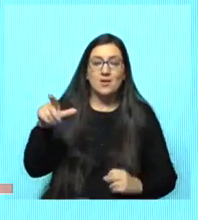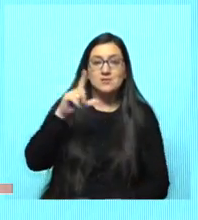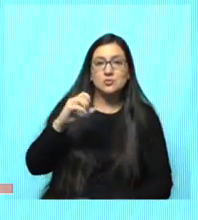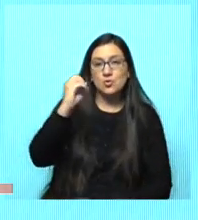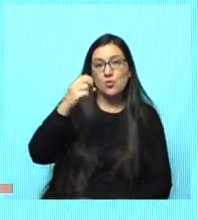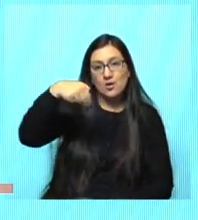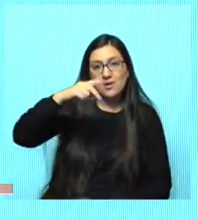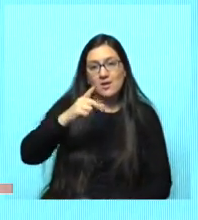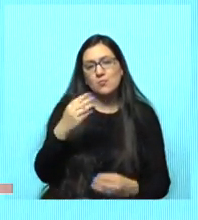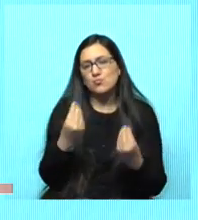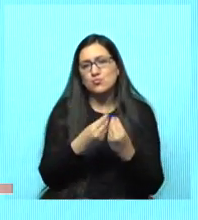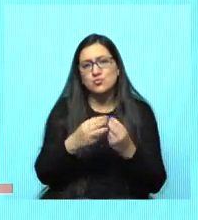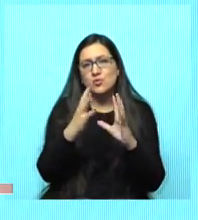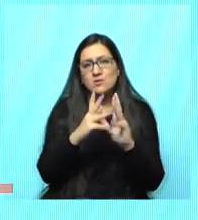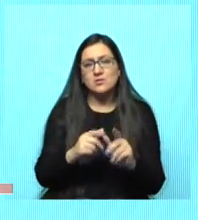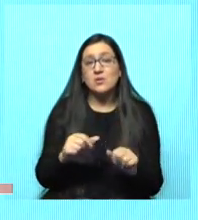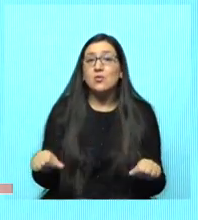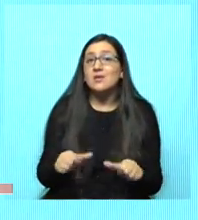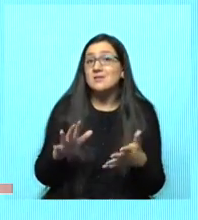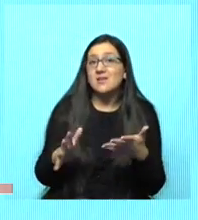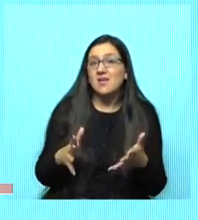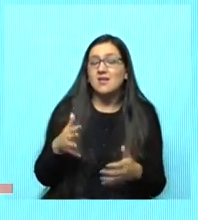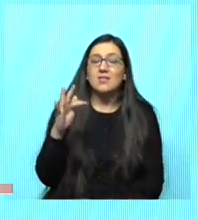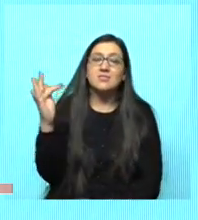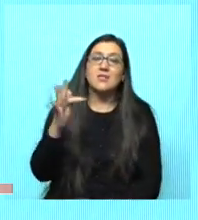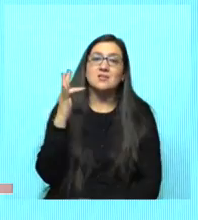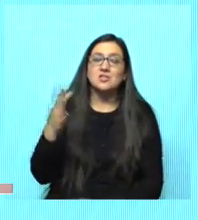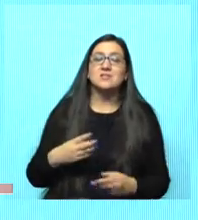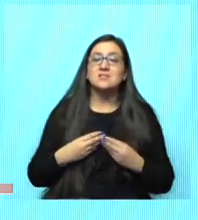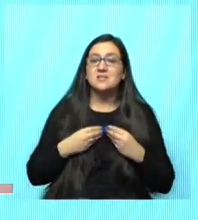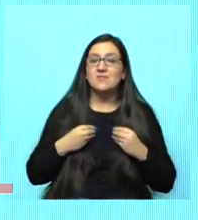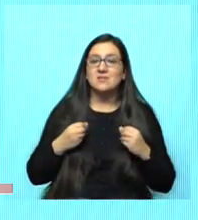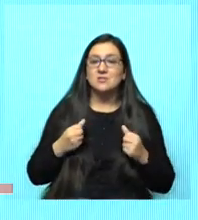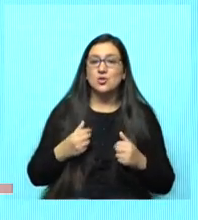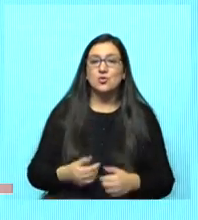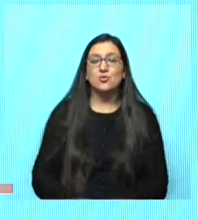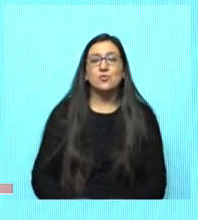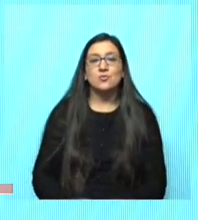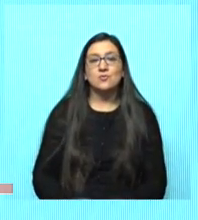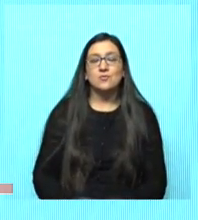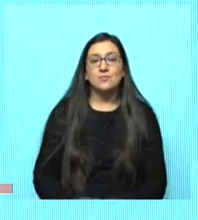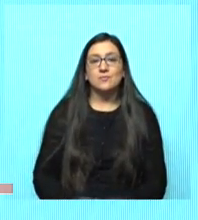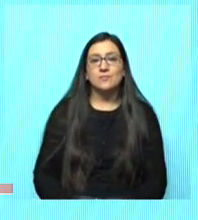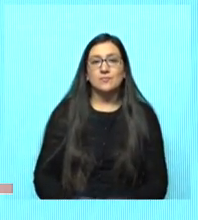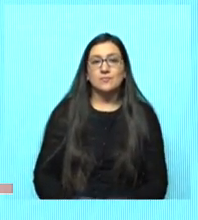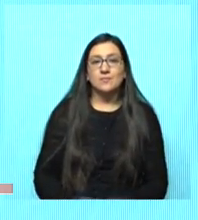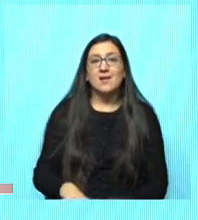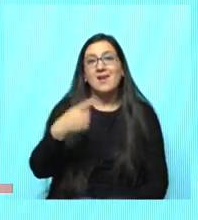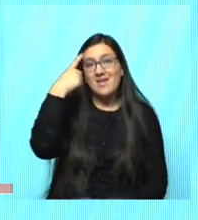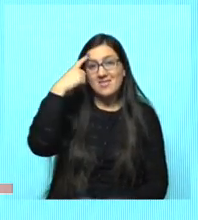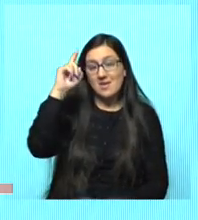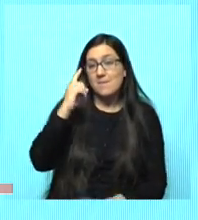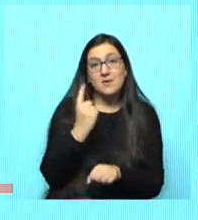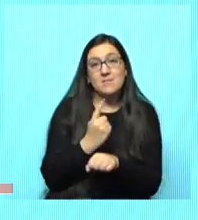de organizaciones. Y lo que se hacen son talleres, en realidad talleres de sensibilización, porque como decía Valentina hace un ratito, la idea primero es